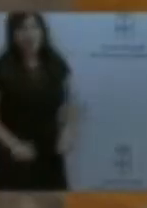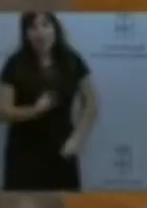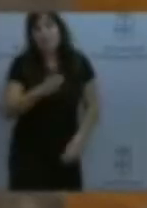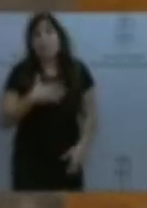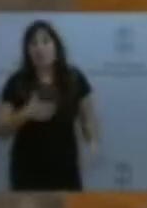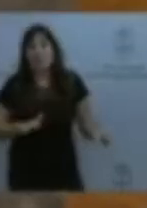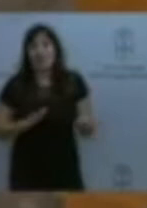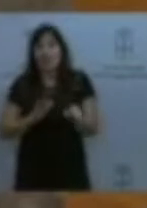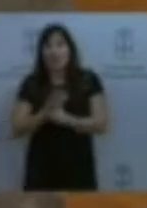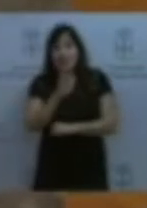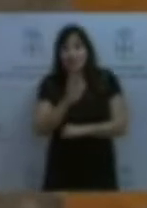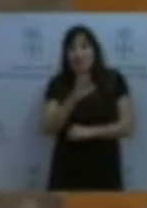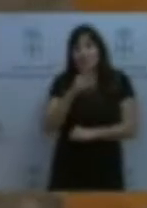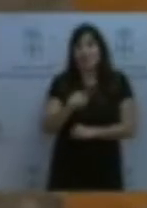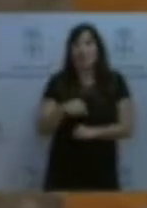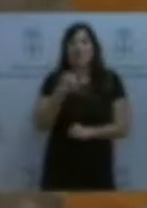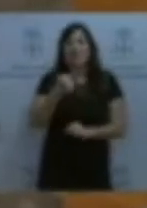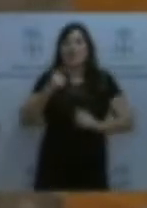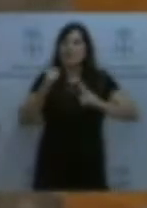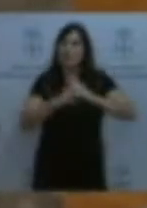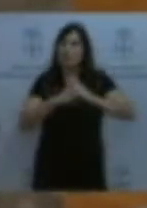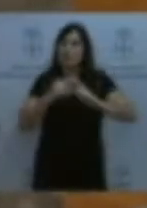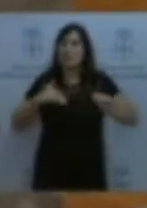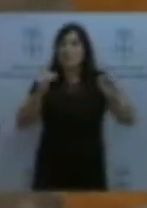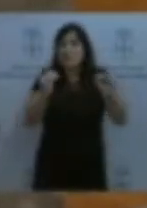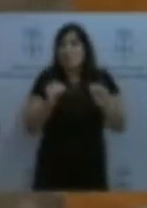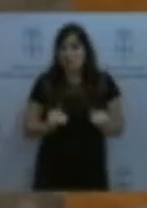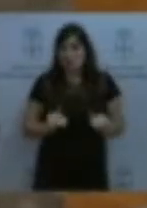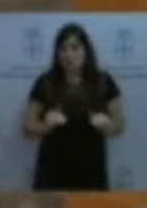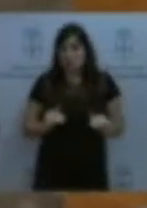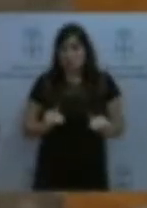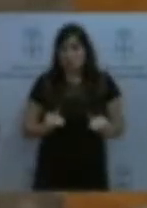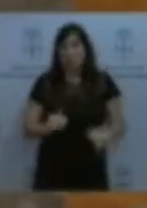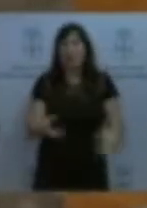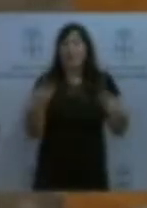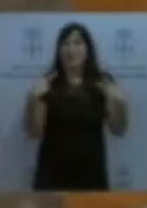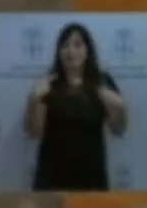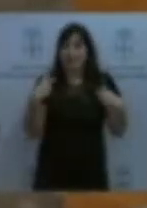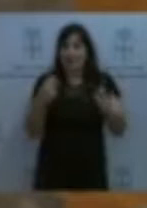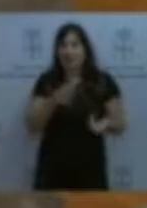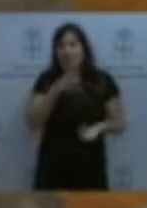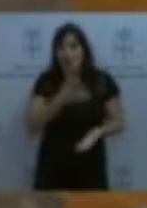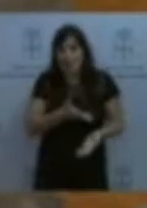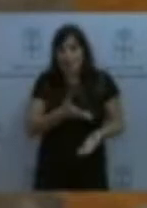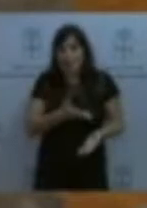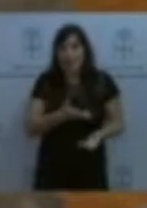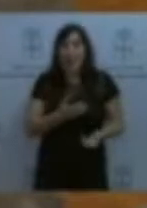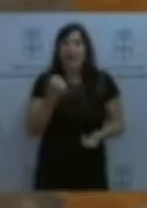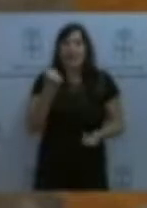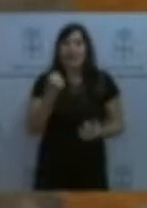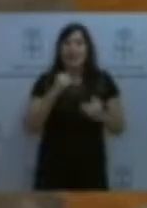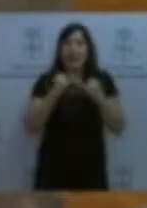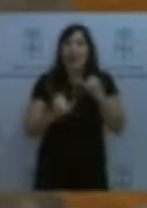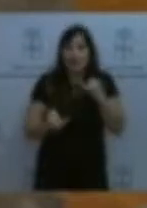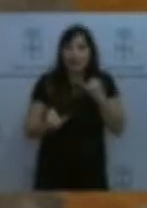facturas. En la fiscalidad, actualmente la energía eléctrica está gravada con un 21%, además del impuesto